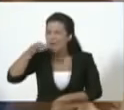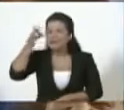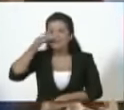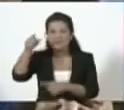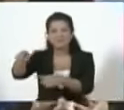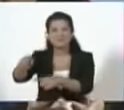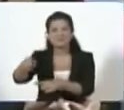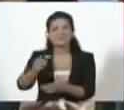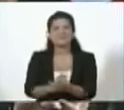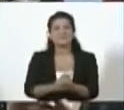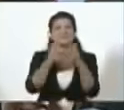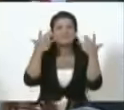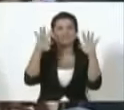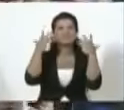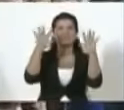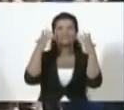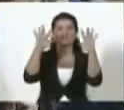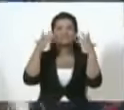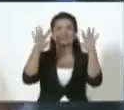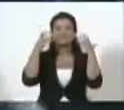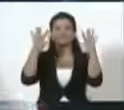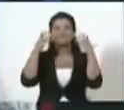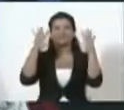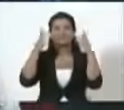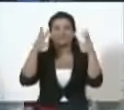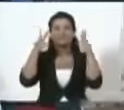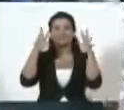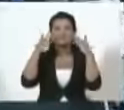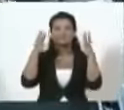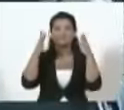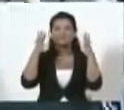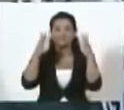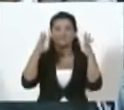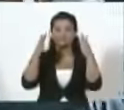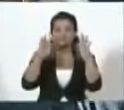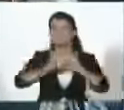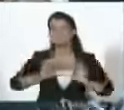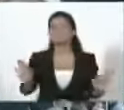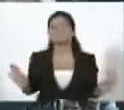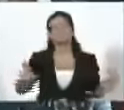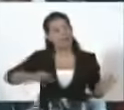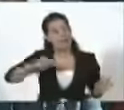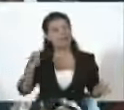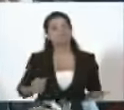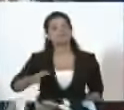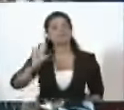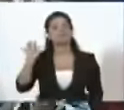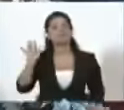Más nada, pues.